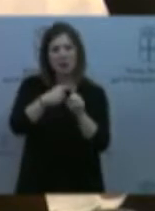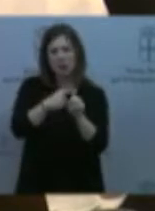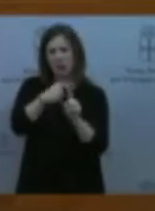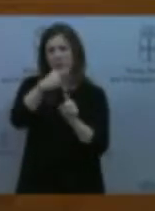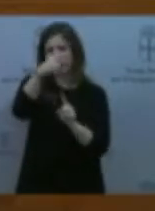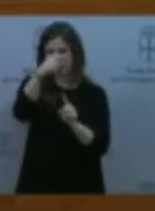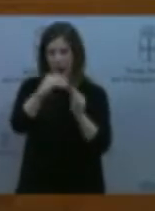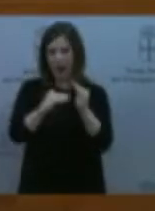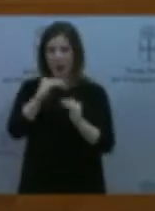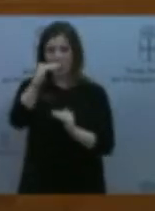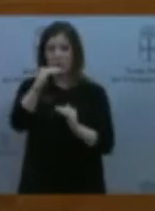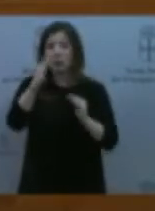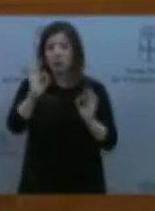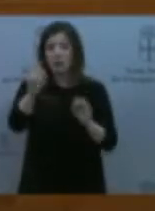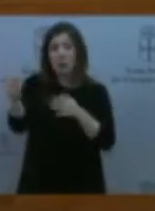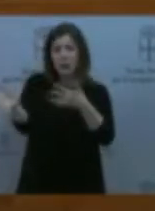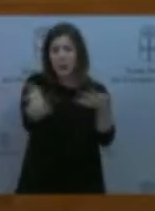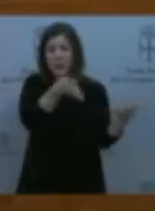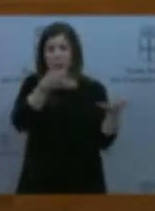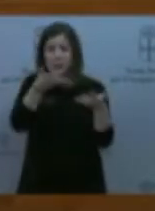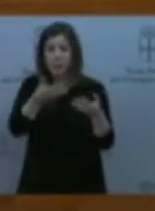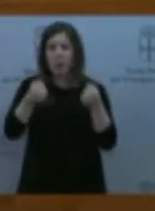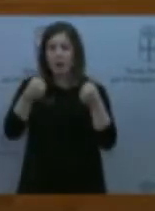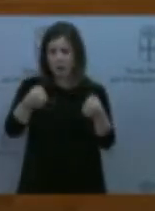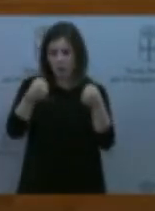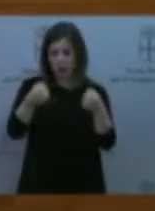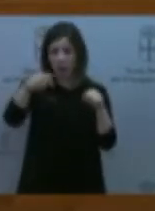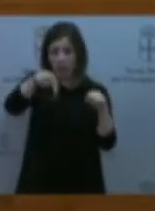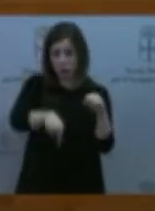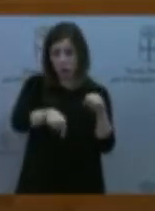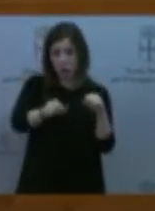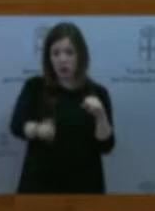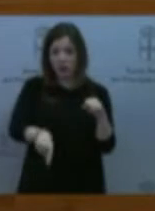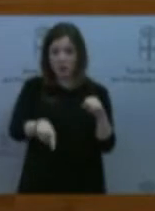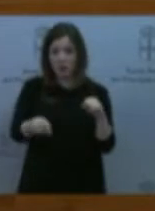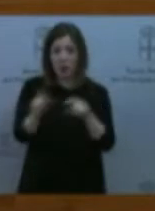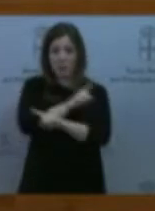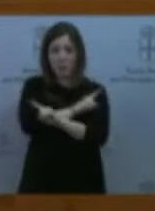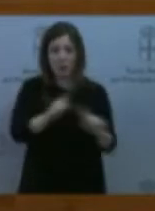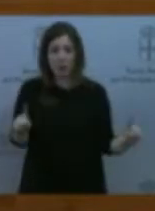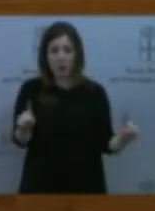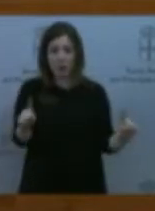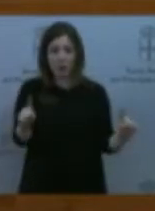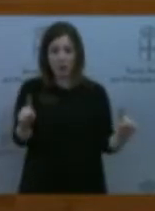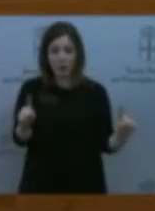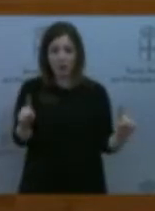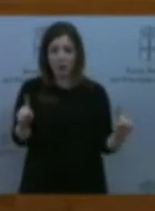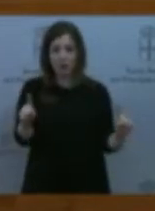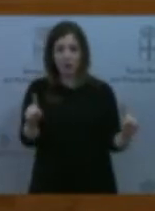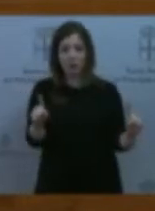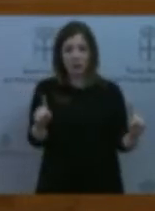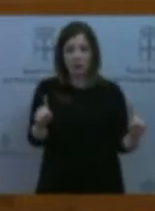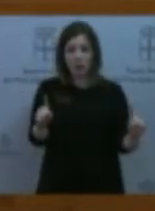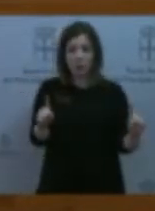fuerte y del sur, cuando está expresamente prohibido hacer quemas y además quema de